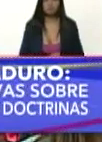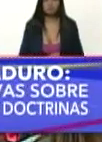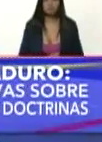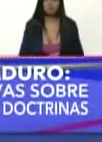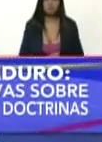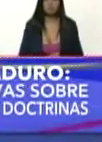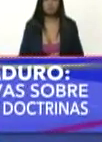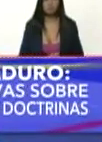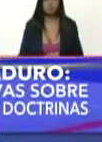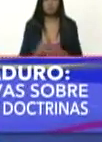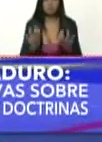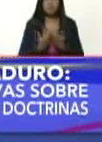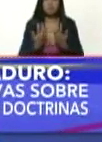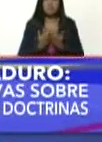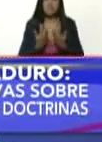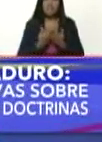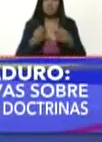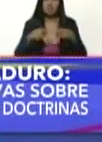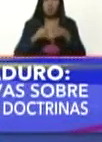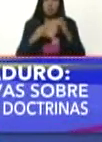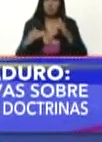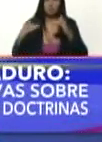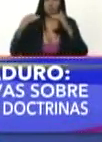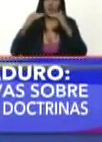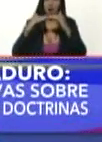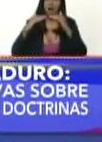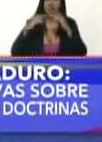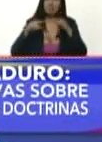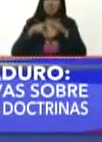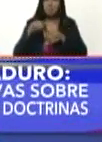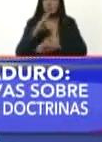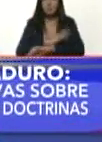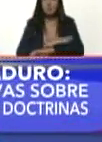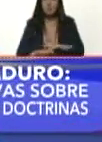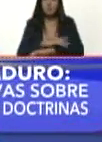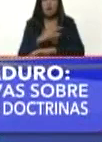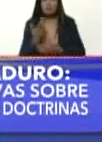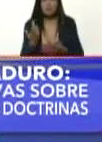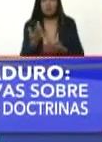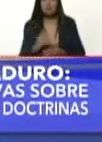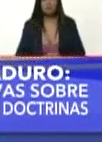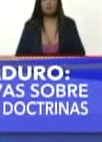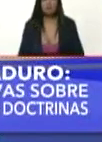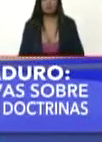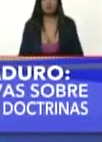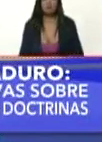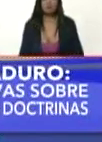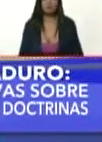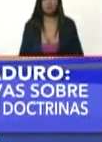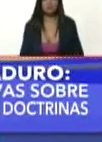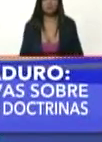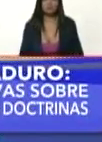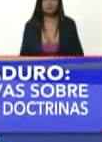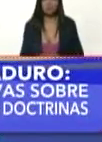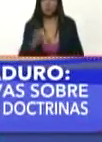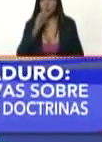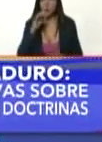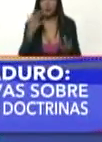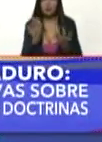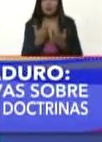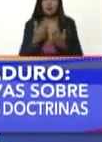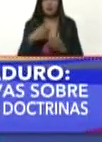Una guerra multiforme, multidimensional, de carácter no convencional. No es la guerra militar